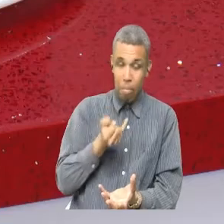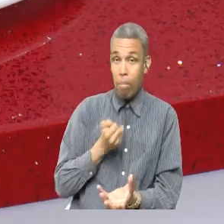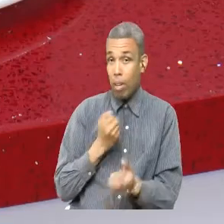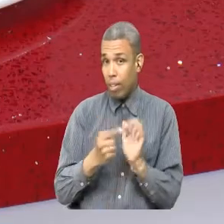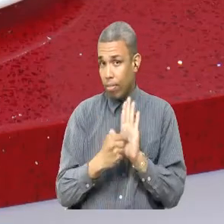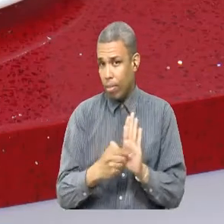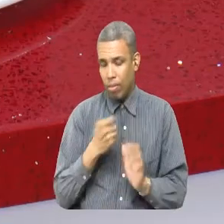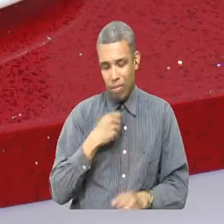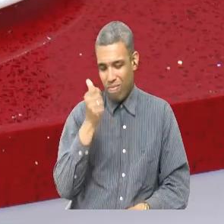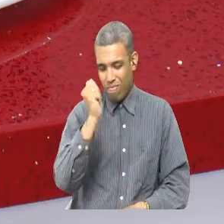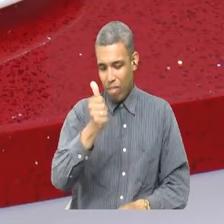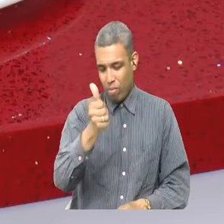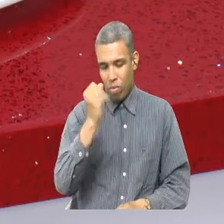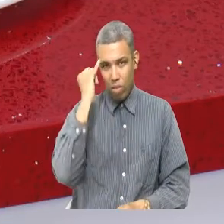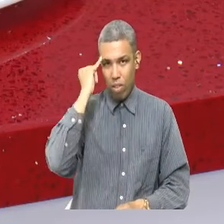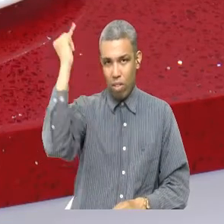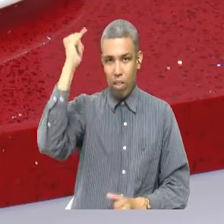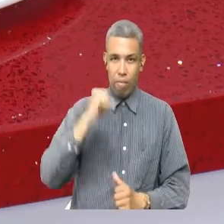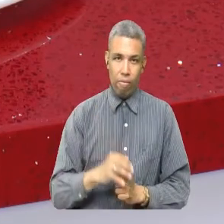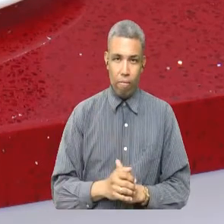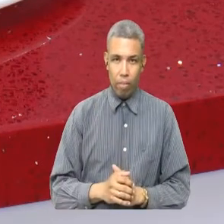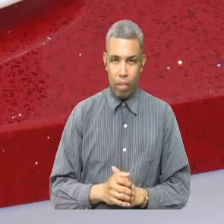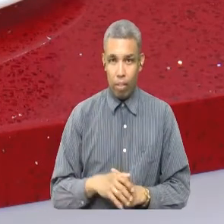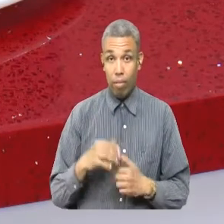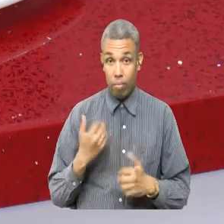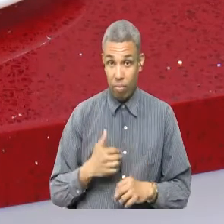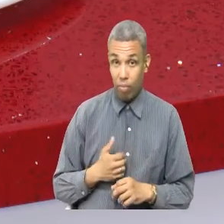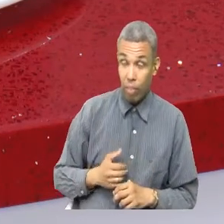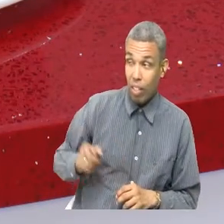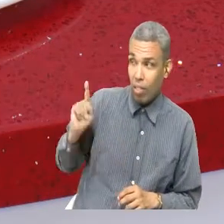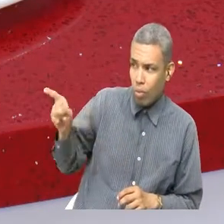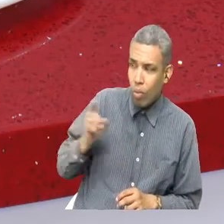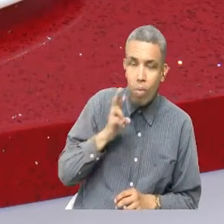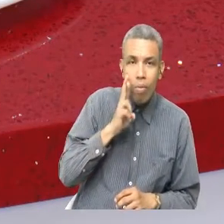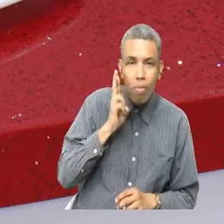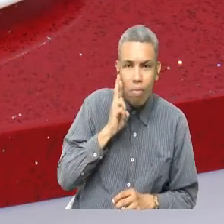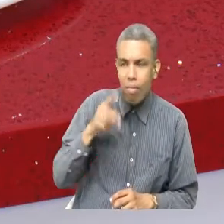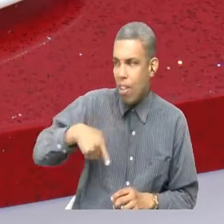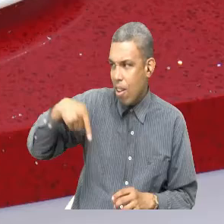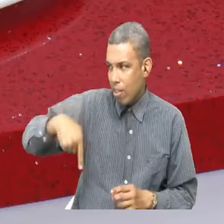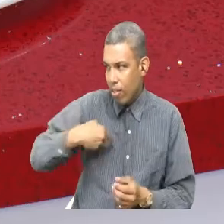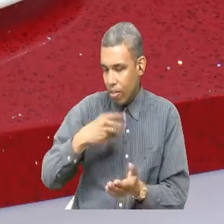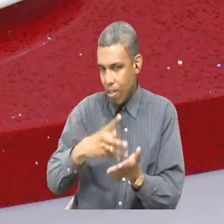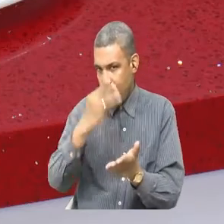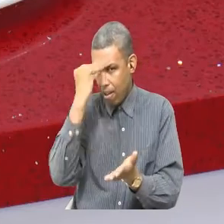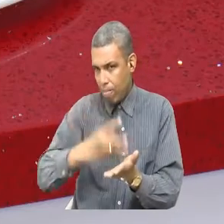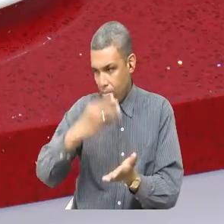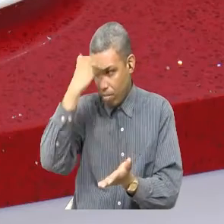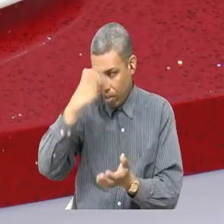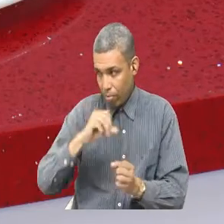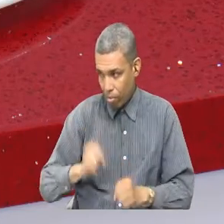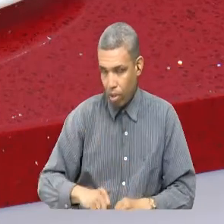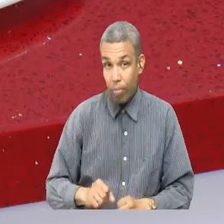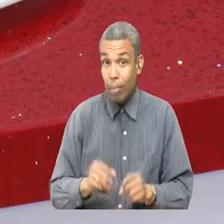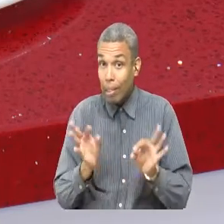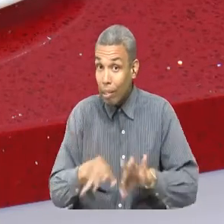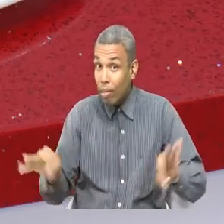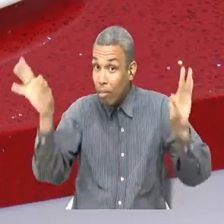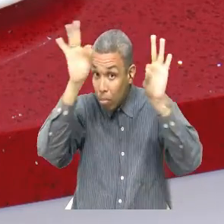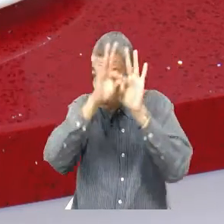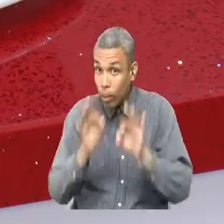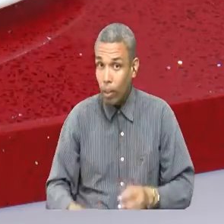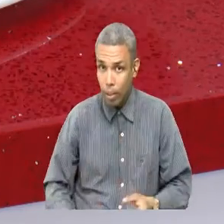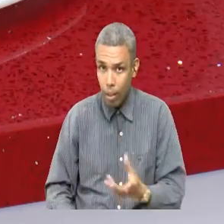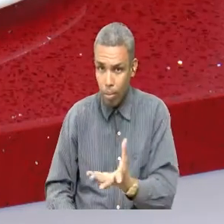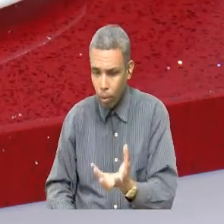va, va a volverse una experta. Recuerden, televidentes, que todo entra por los ojos. Okay.